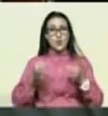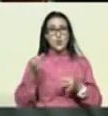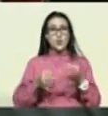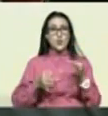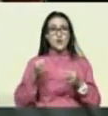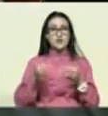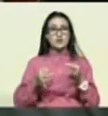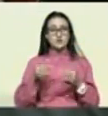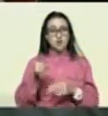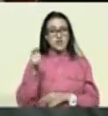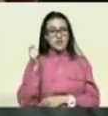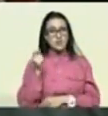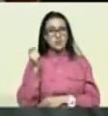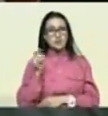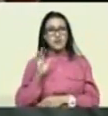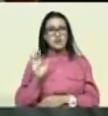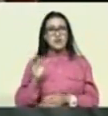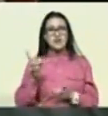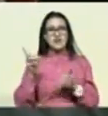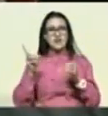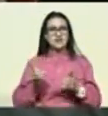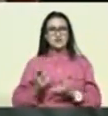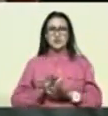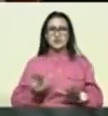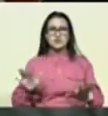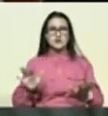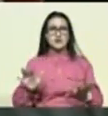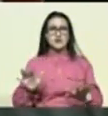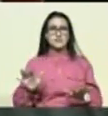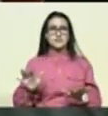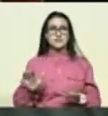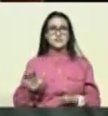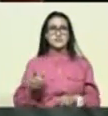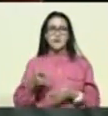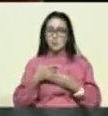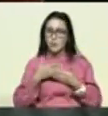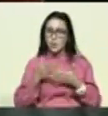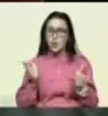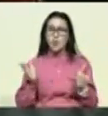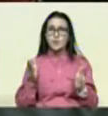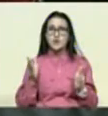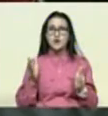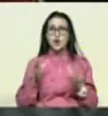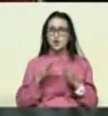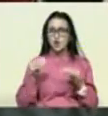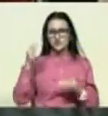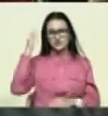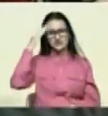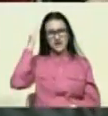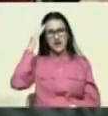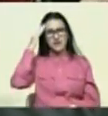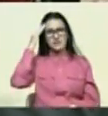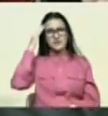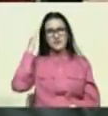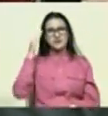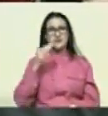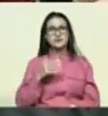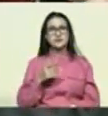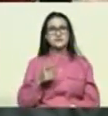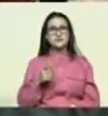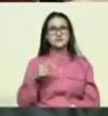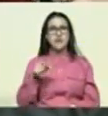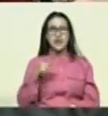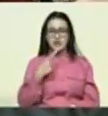de este diputado. Ya eso fue una decisión. Bueno, fue un hecho público, notorio, más que comunicacional. Él de hecho